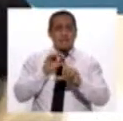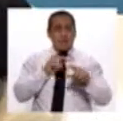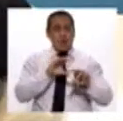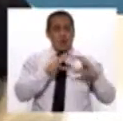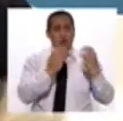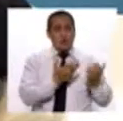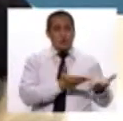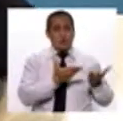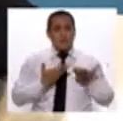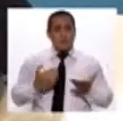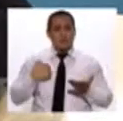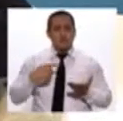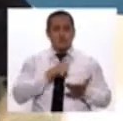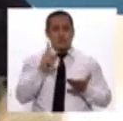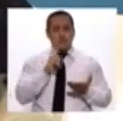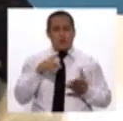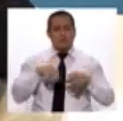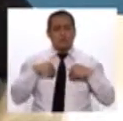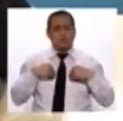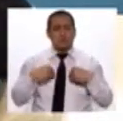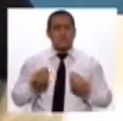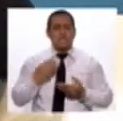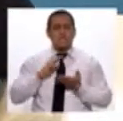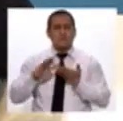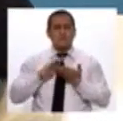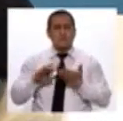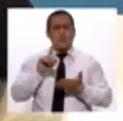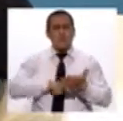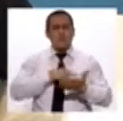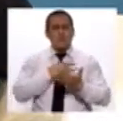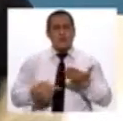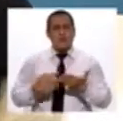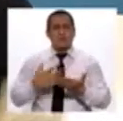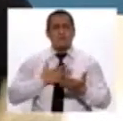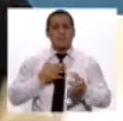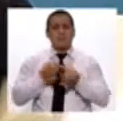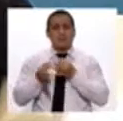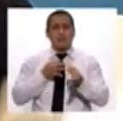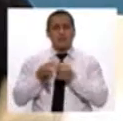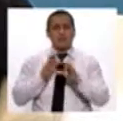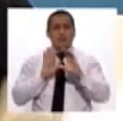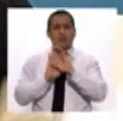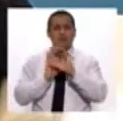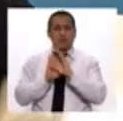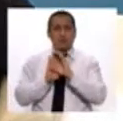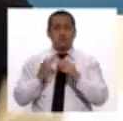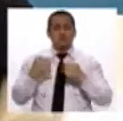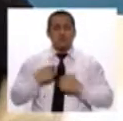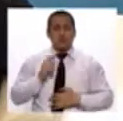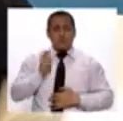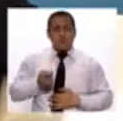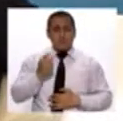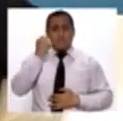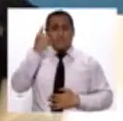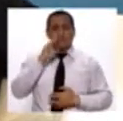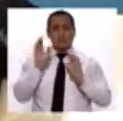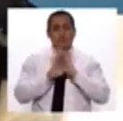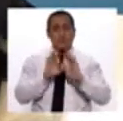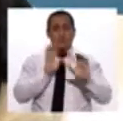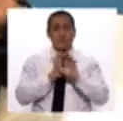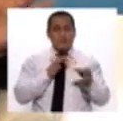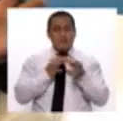que estoy obligado a aplicarla, no la aplico. ¿Y qué me autoriza a desaplicarla? Mi interpretación de la Constitución. Yo, juez, entiendo que la